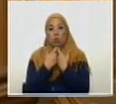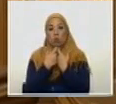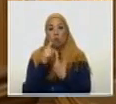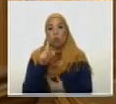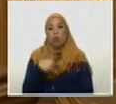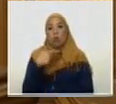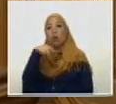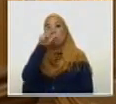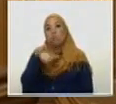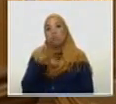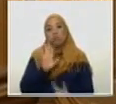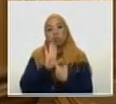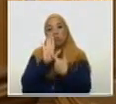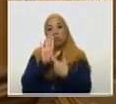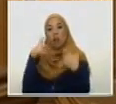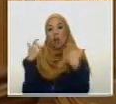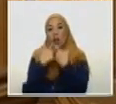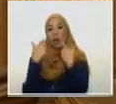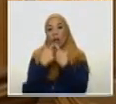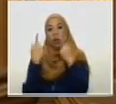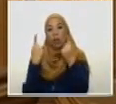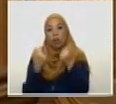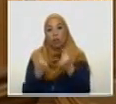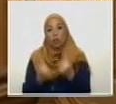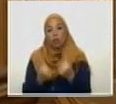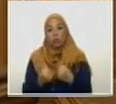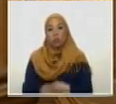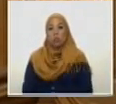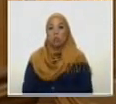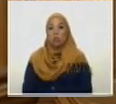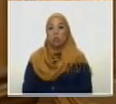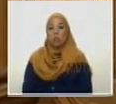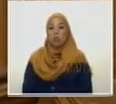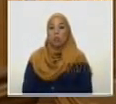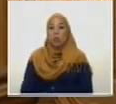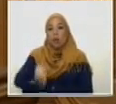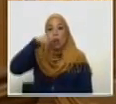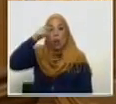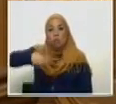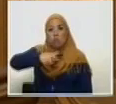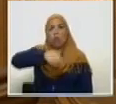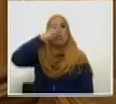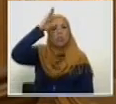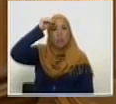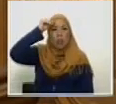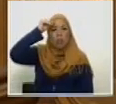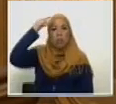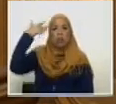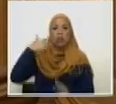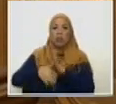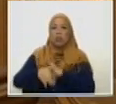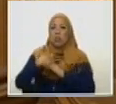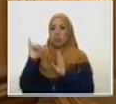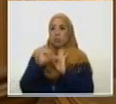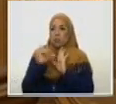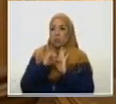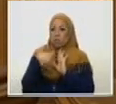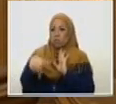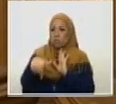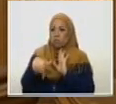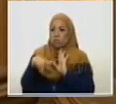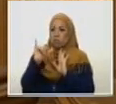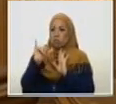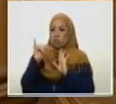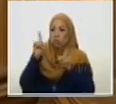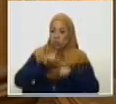Ponerle rostro a la guerra económica, para que el pueblo lo sepa. A escasos metros de aquí, en